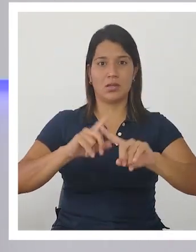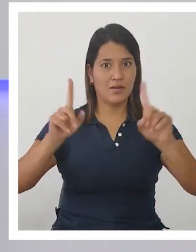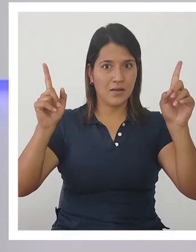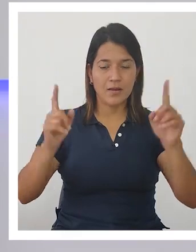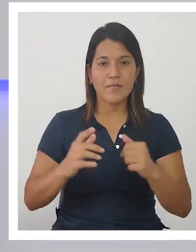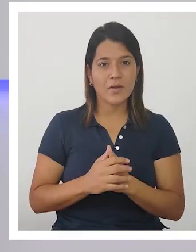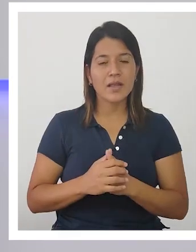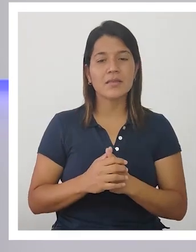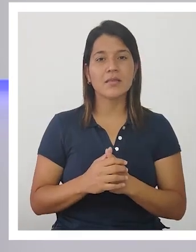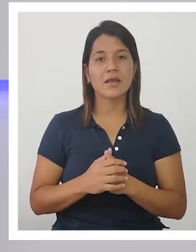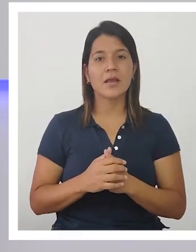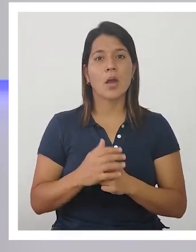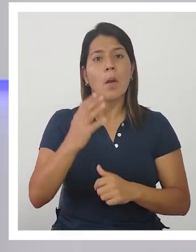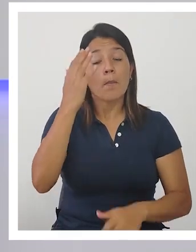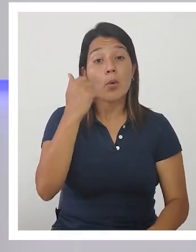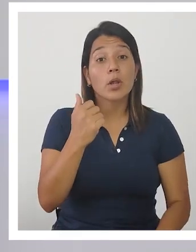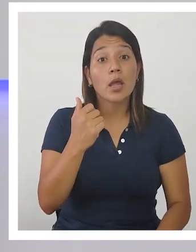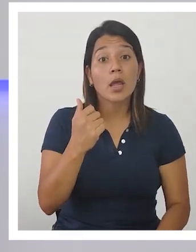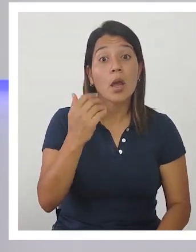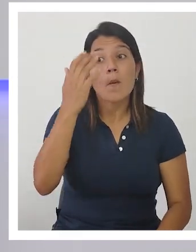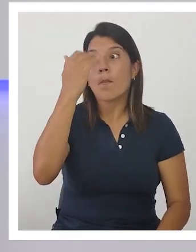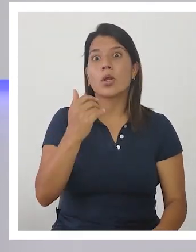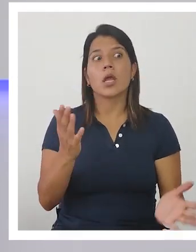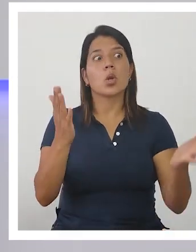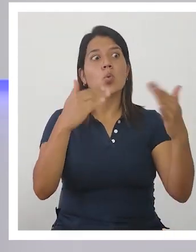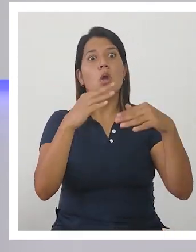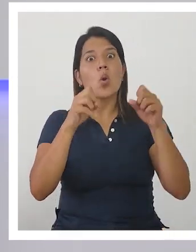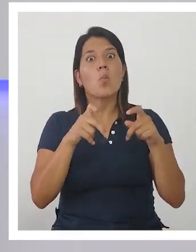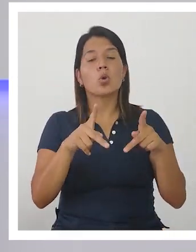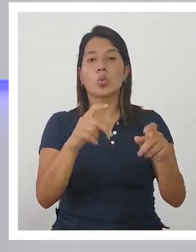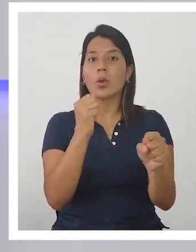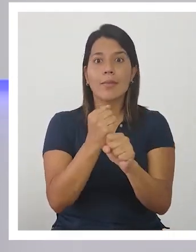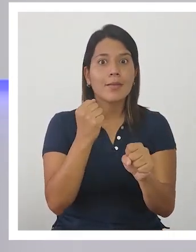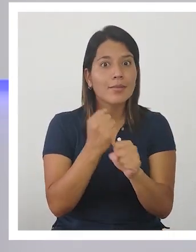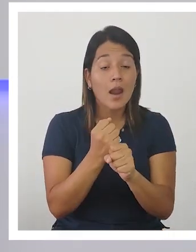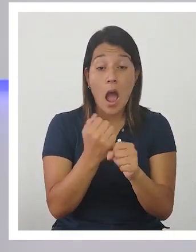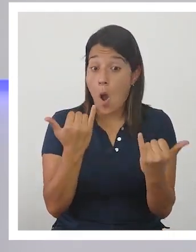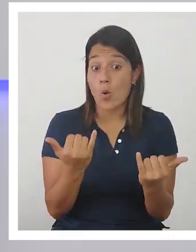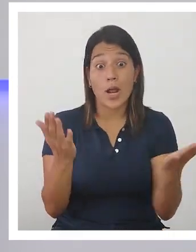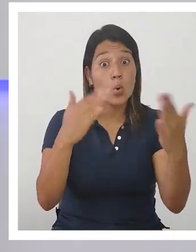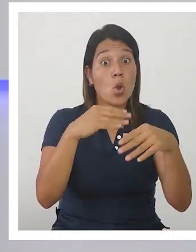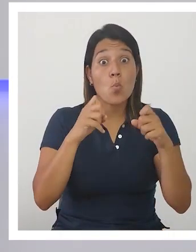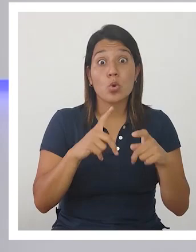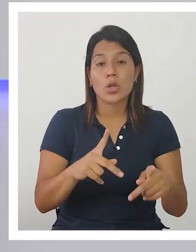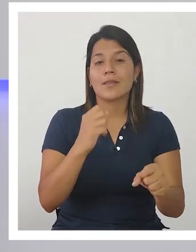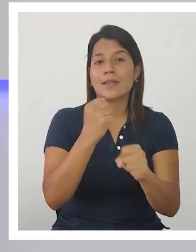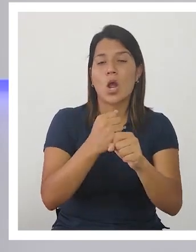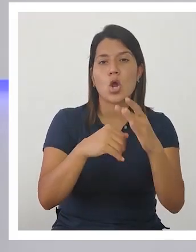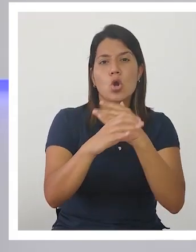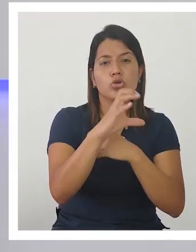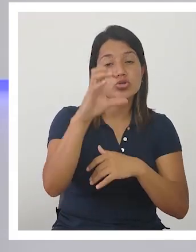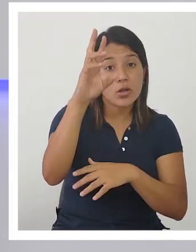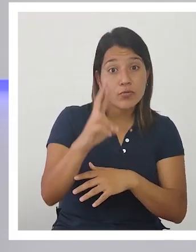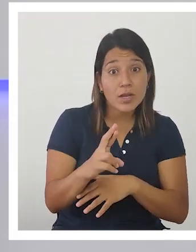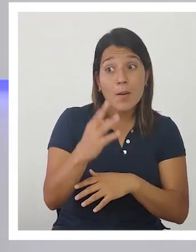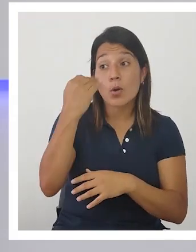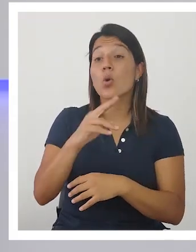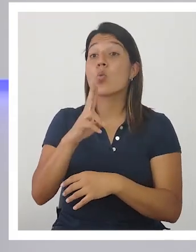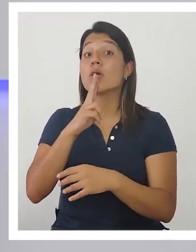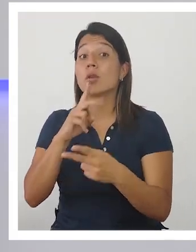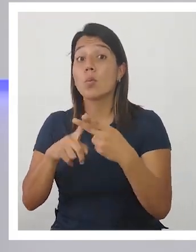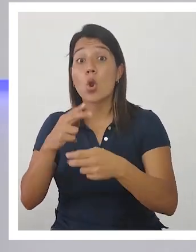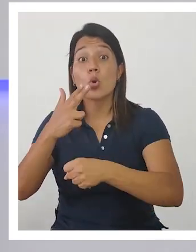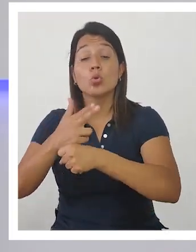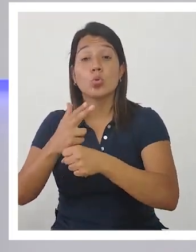privado. ¿Por qué? Porque no tiene fuentes de empleo, simple y sencillamente porque Guatemala, Honduras, El Salvador nos pasaron por